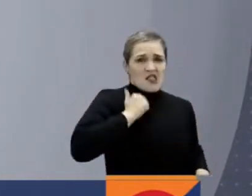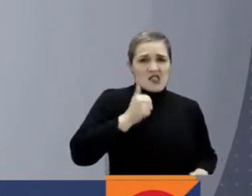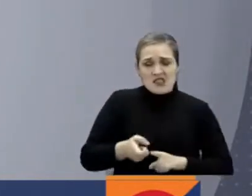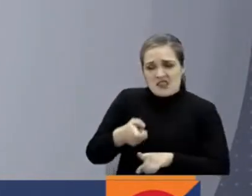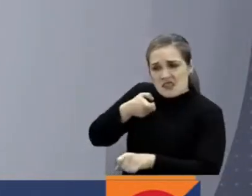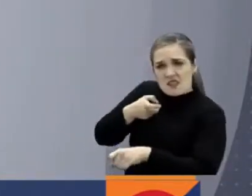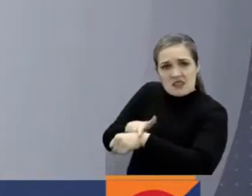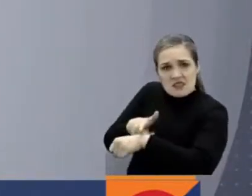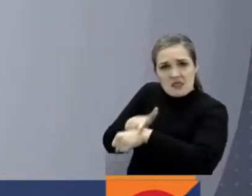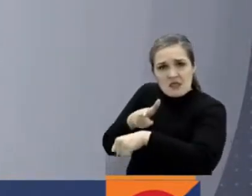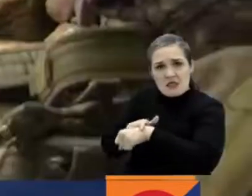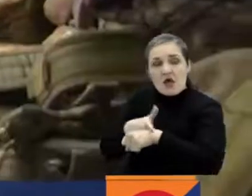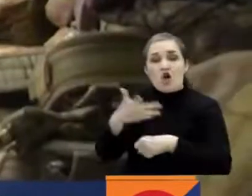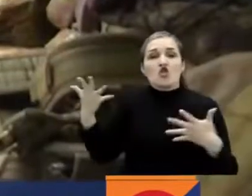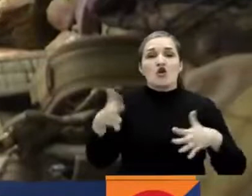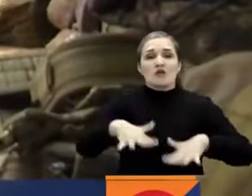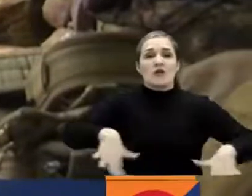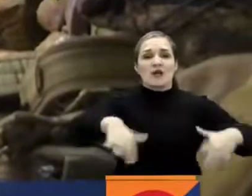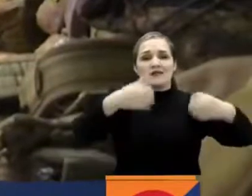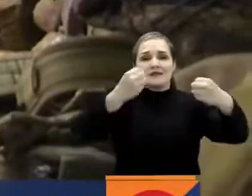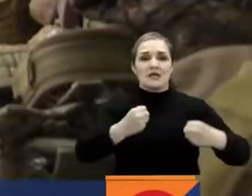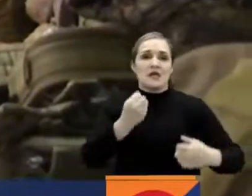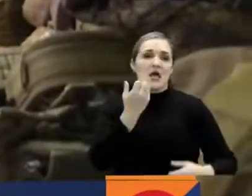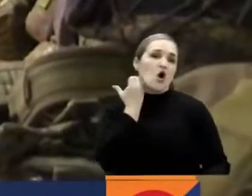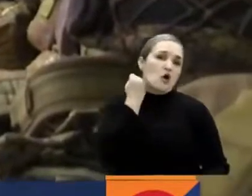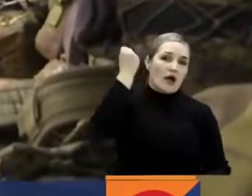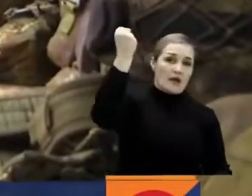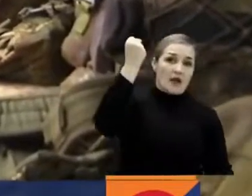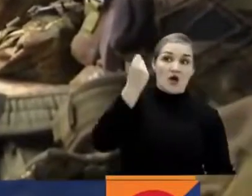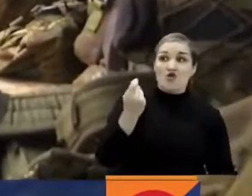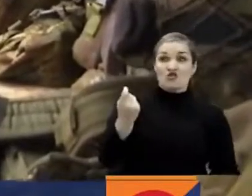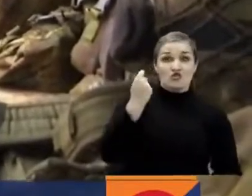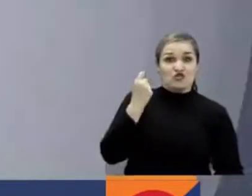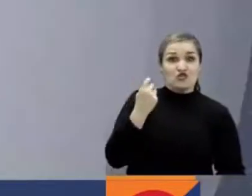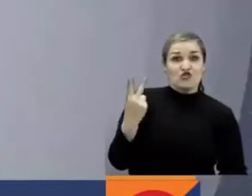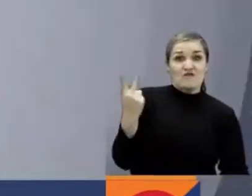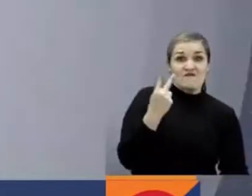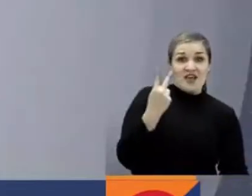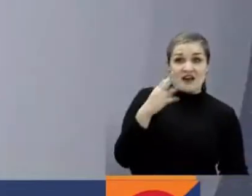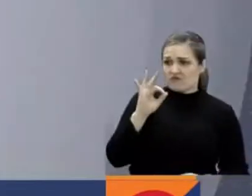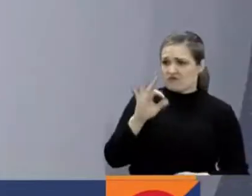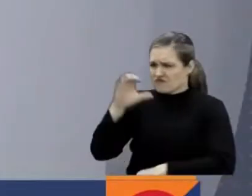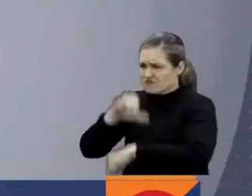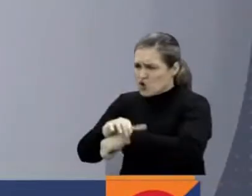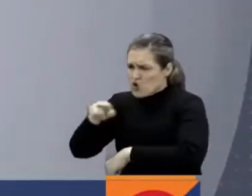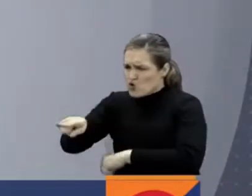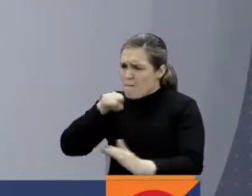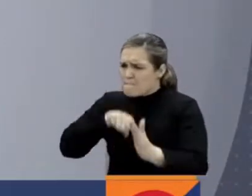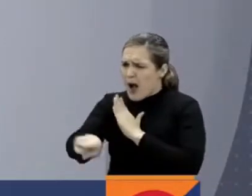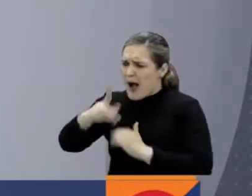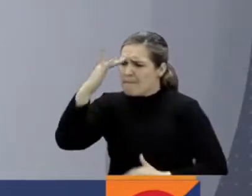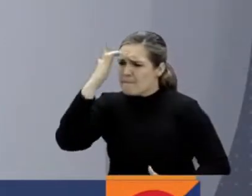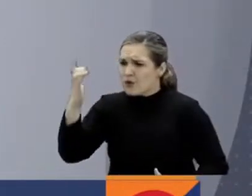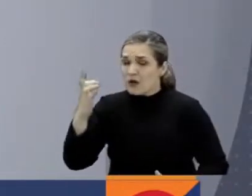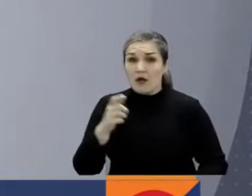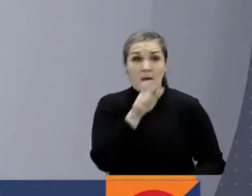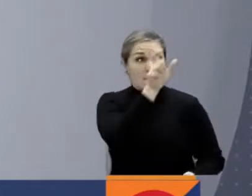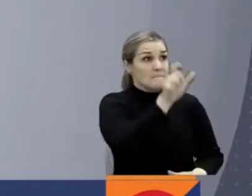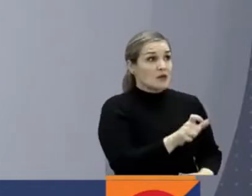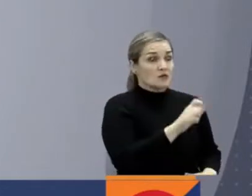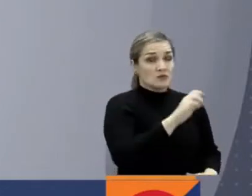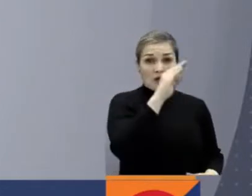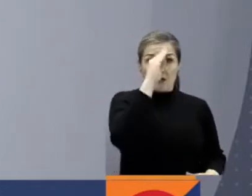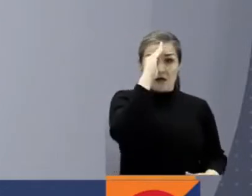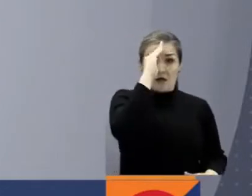de Ocaña. Según la investigación, el soldado fue capturado el pasado viernes por supuestamente estar remiso. Y nos hacen la pregunta que si nosotros nos queremos ir,